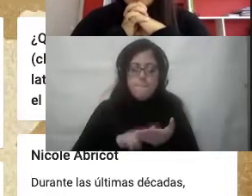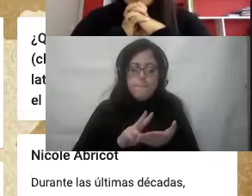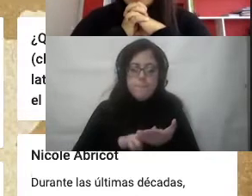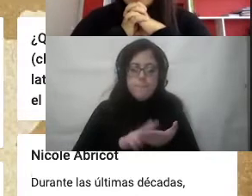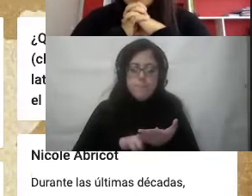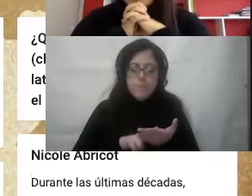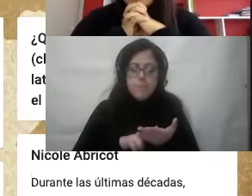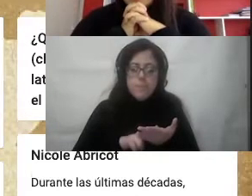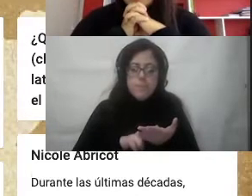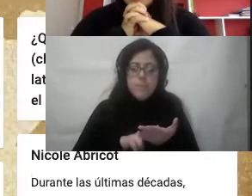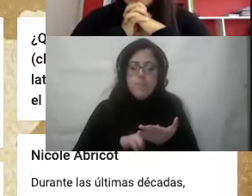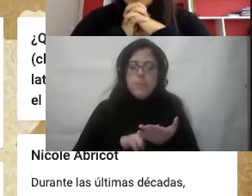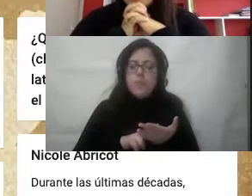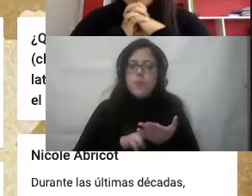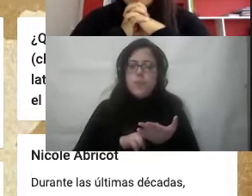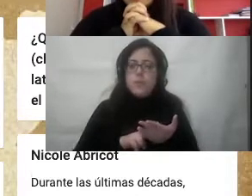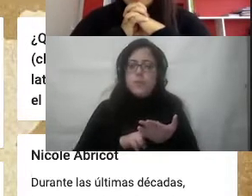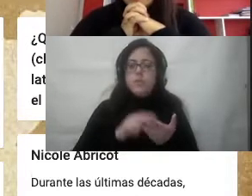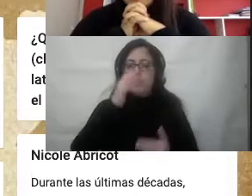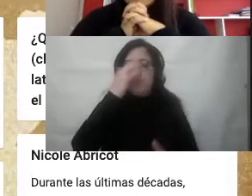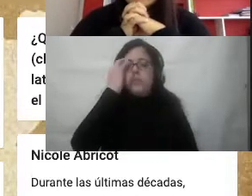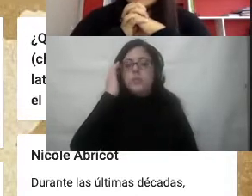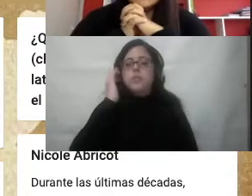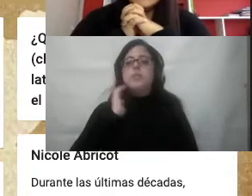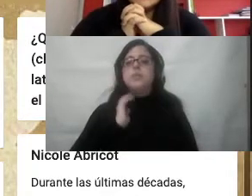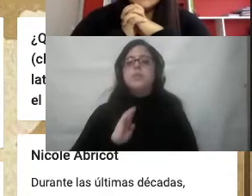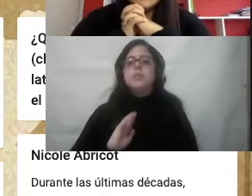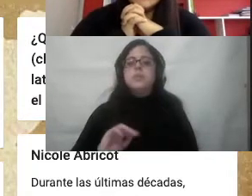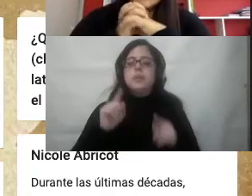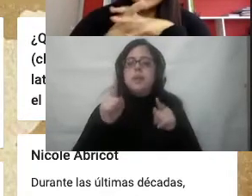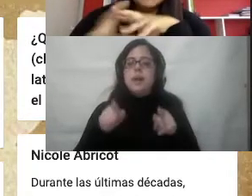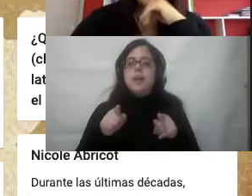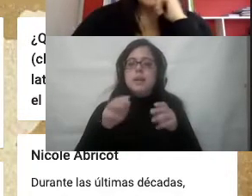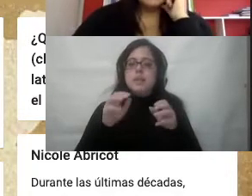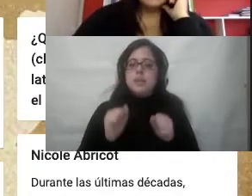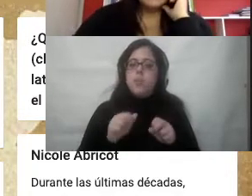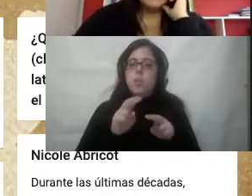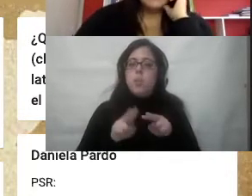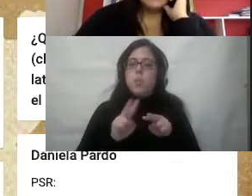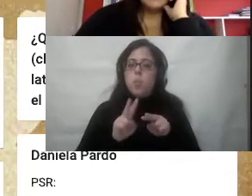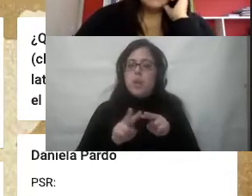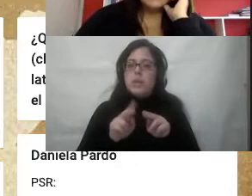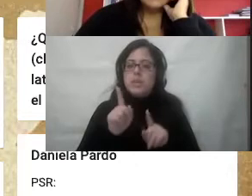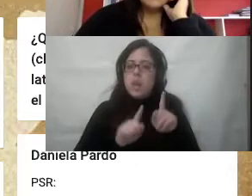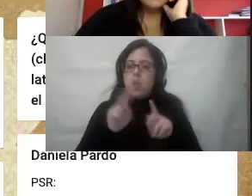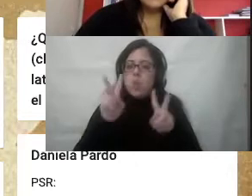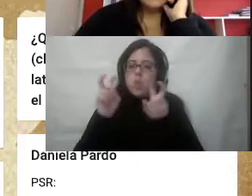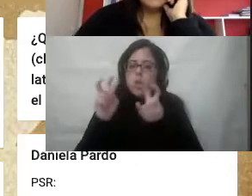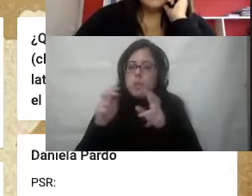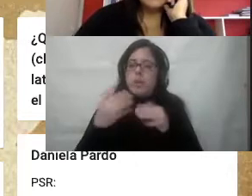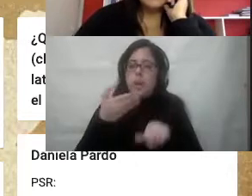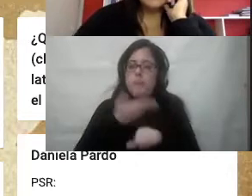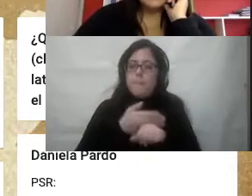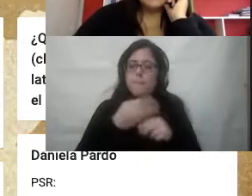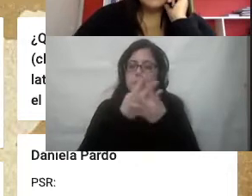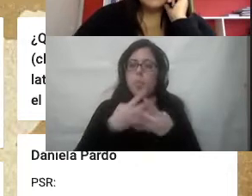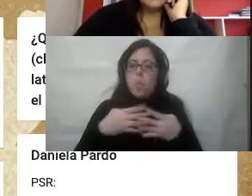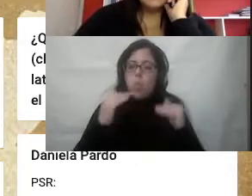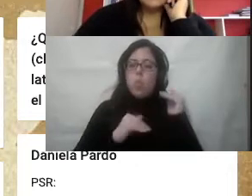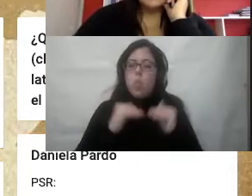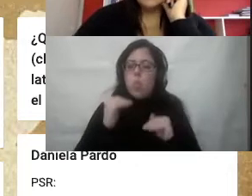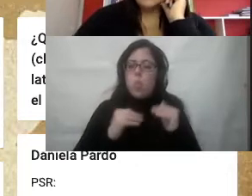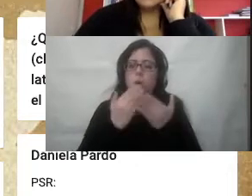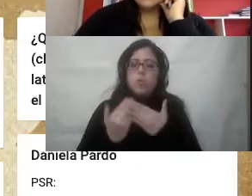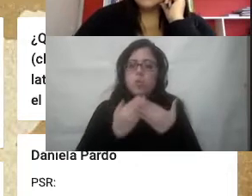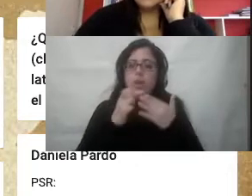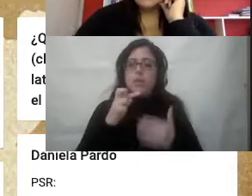que tiene la gracia de abordar principalmente aquellos elementos que sí nos pide el currículum. Muchas veces mis estudiantes del pregrado me